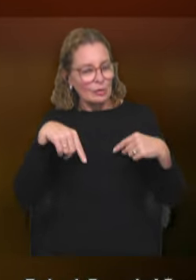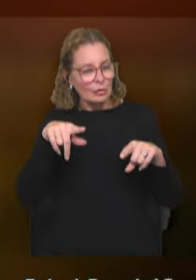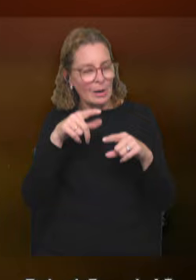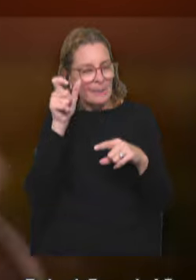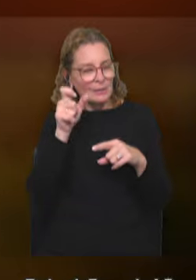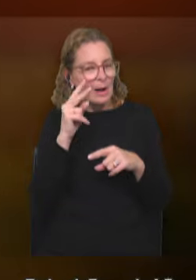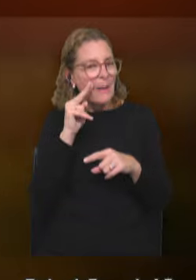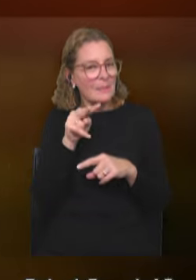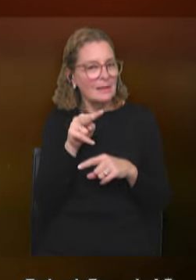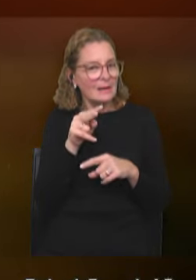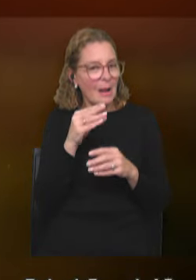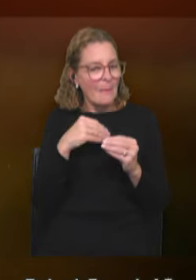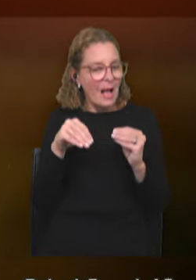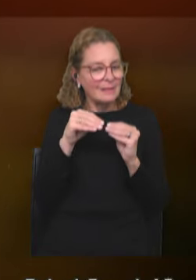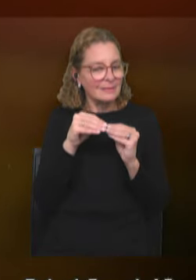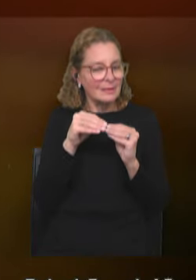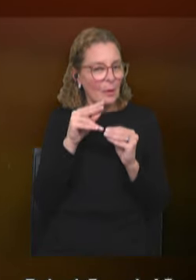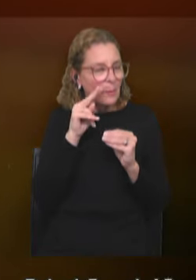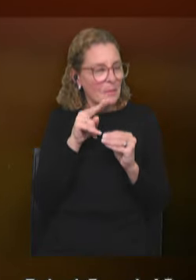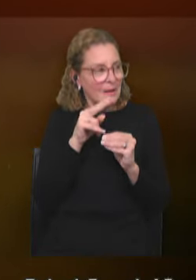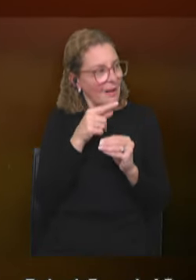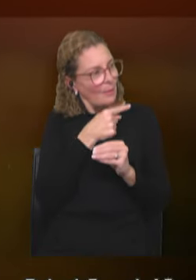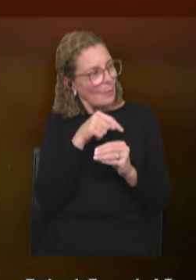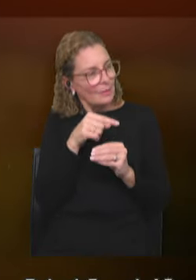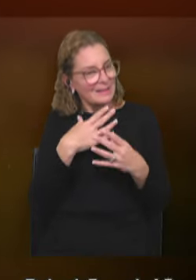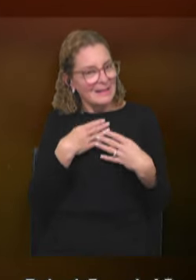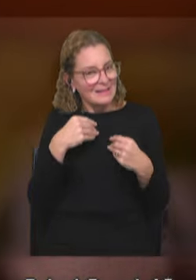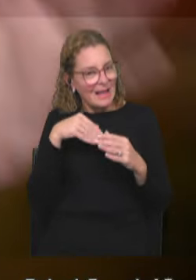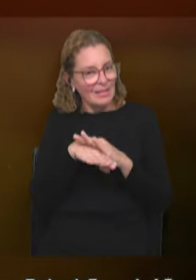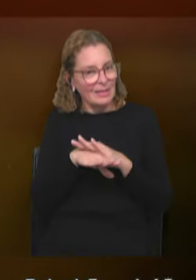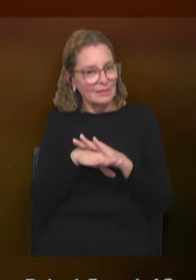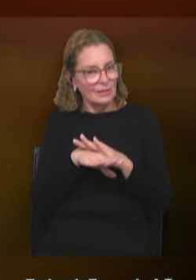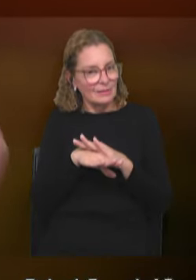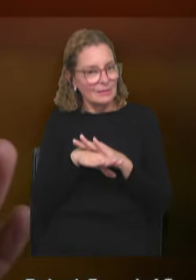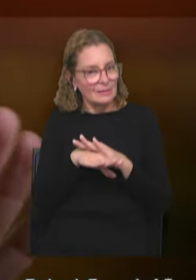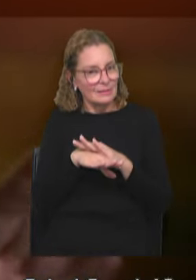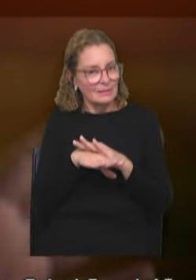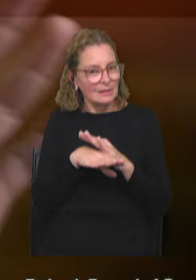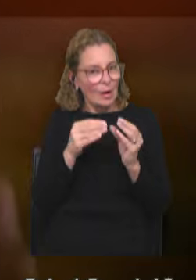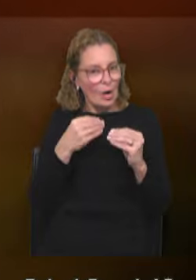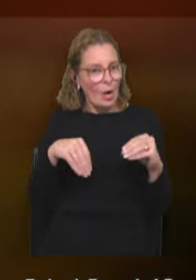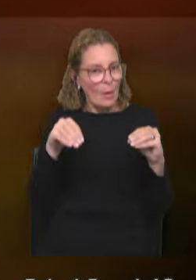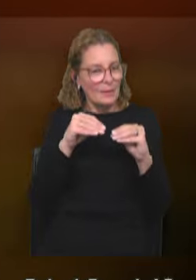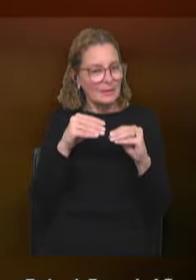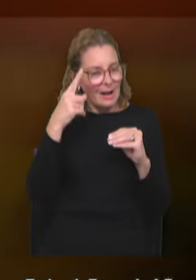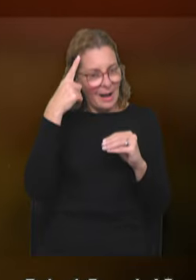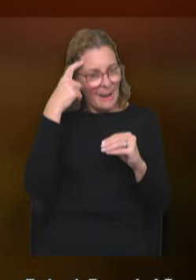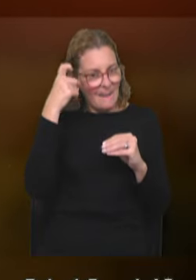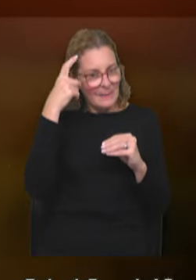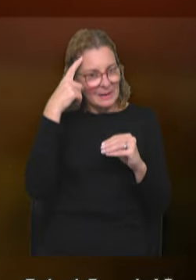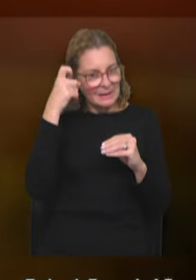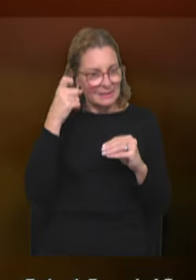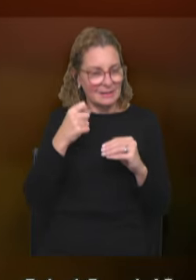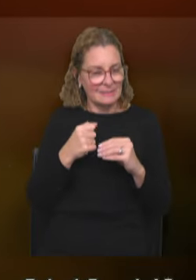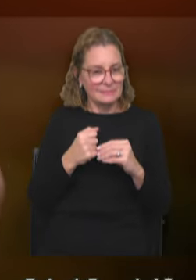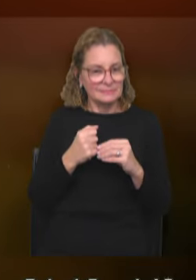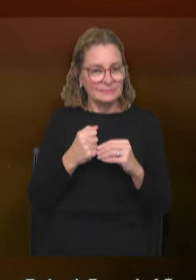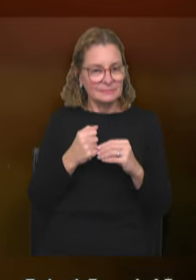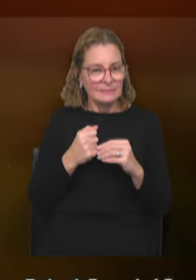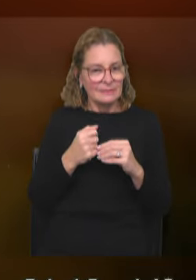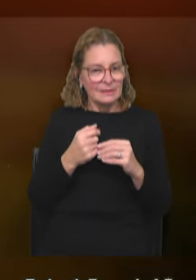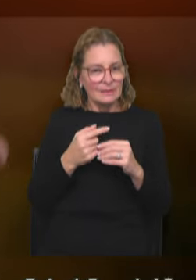observadores. Somos los que terminamos de completar la experiencia, y por